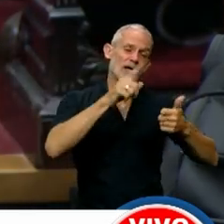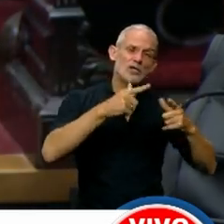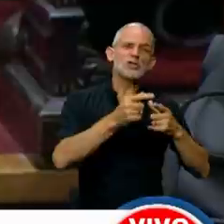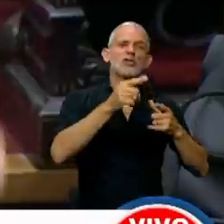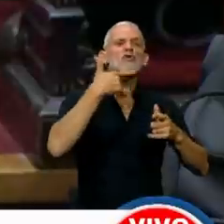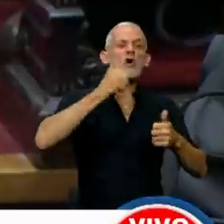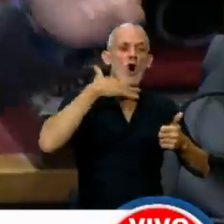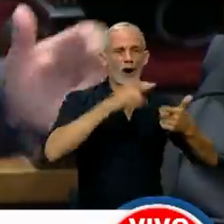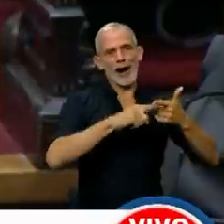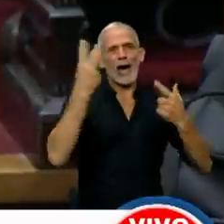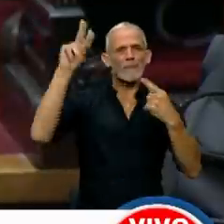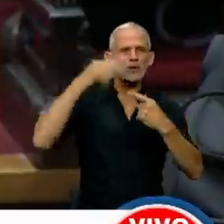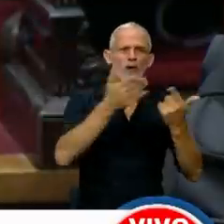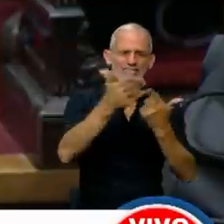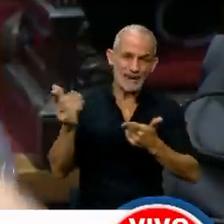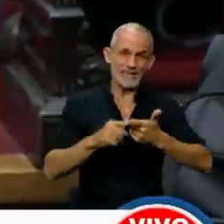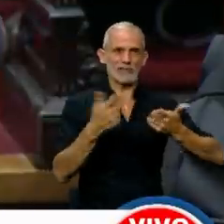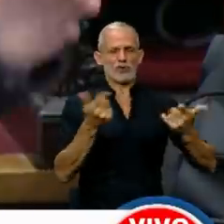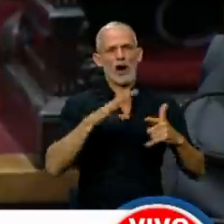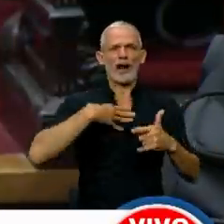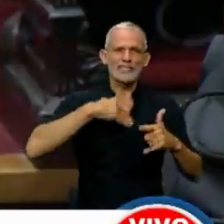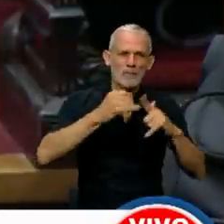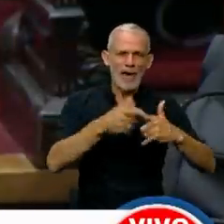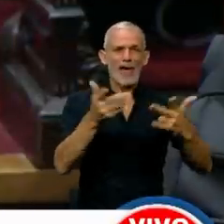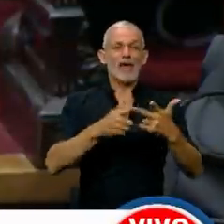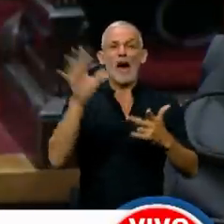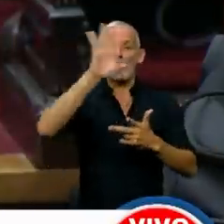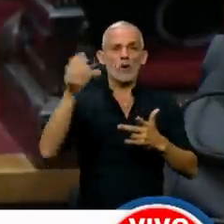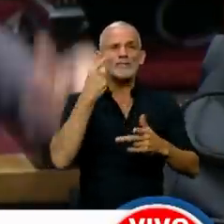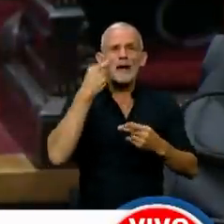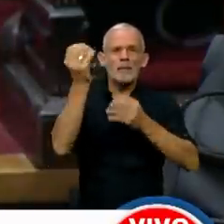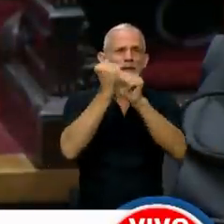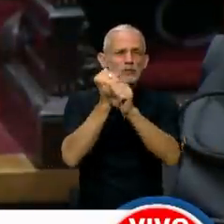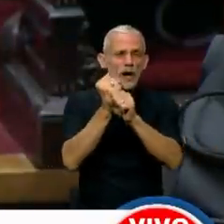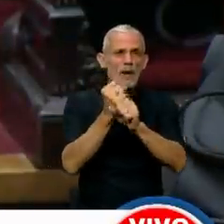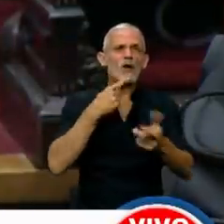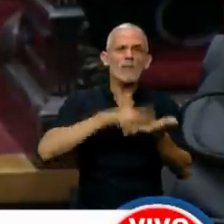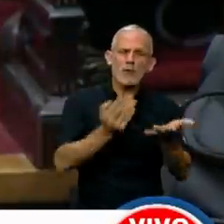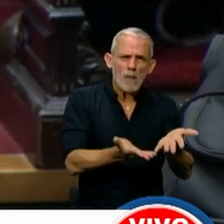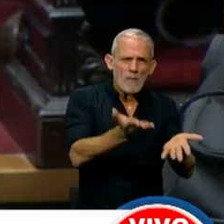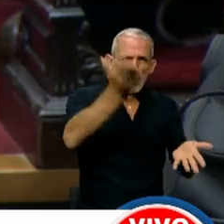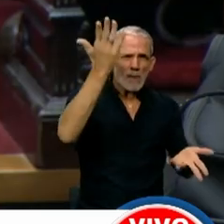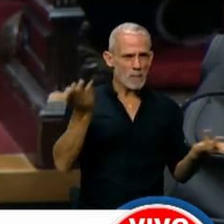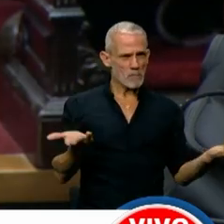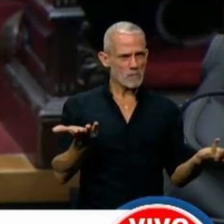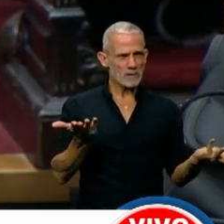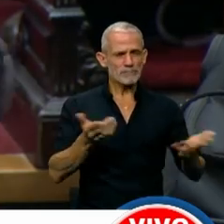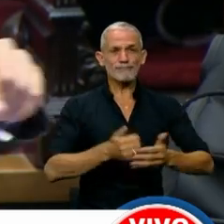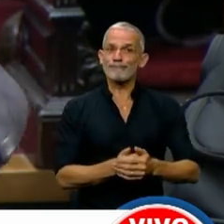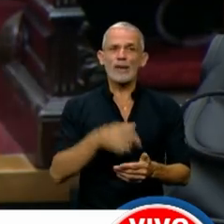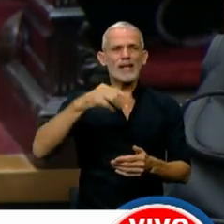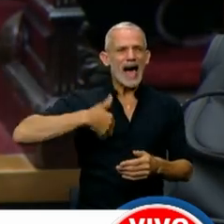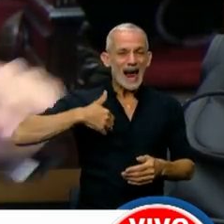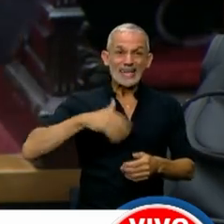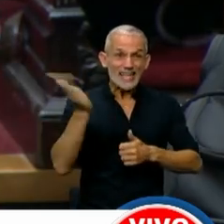importadores de servicios a las clases medias a las provincias que viven de su trabajo y no de la coparticipación y las regalías a la